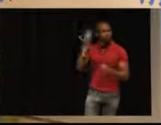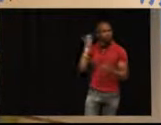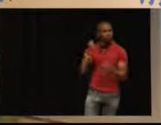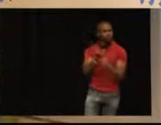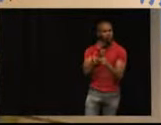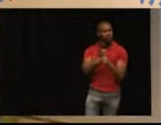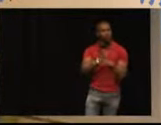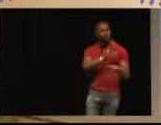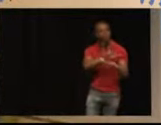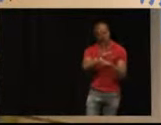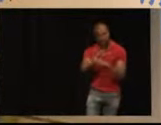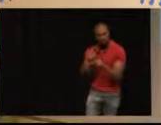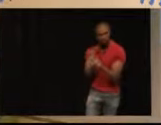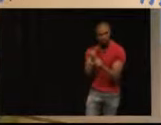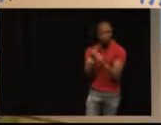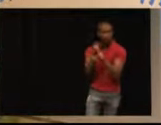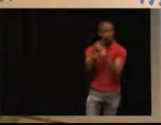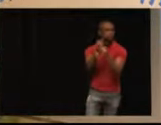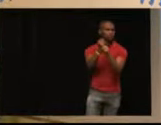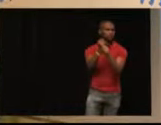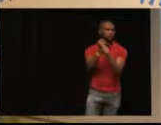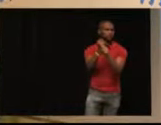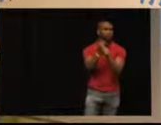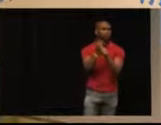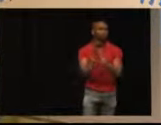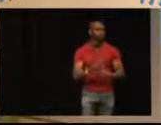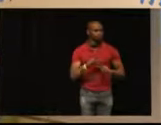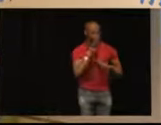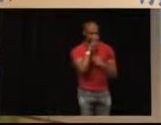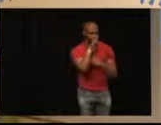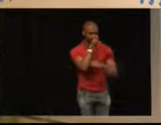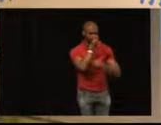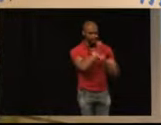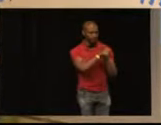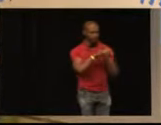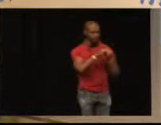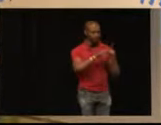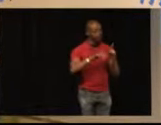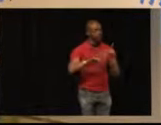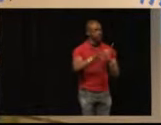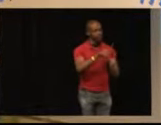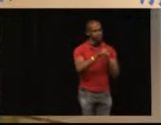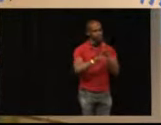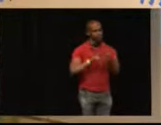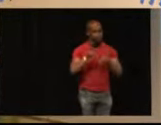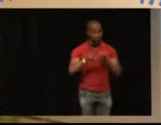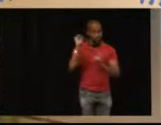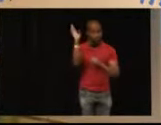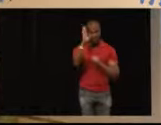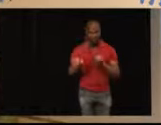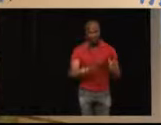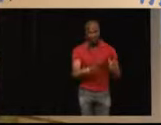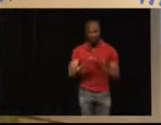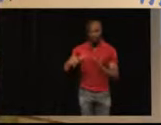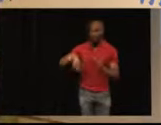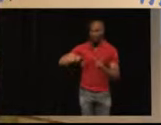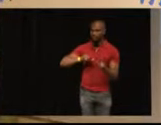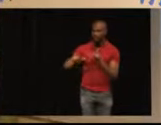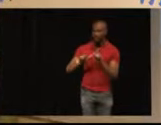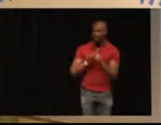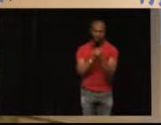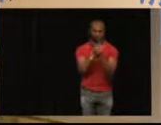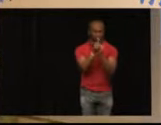de construir, ayudar a construir el fortalecimiento de la sociedad civil brasileña en esa área de